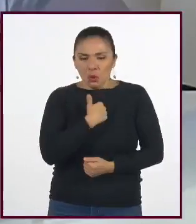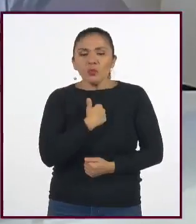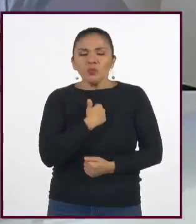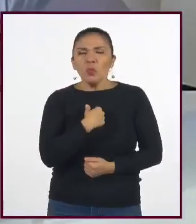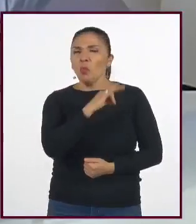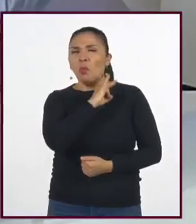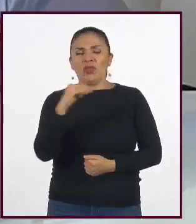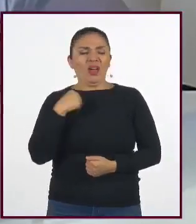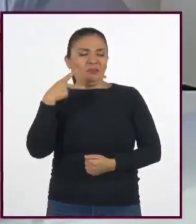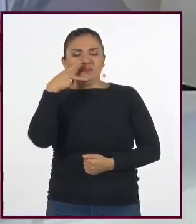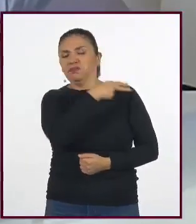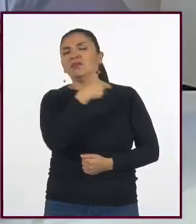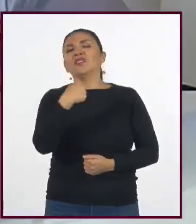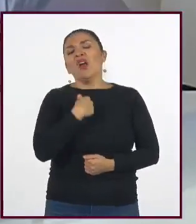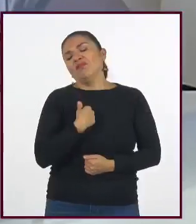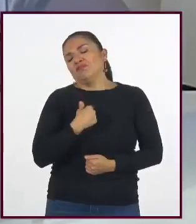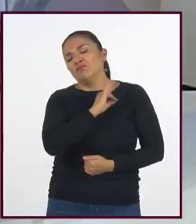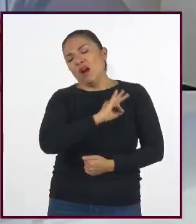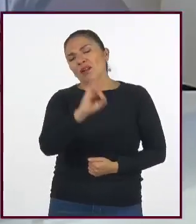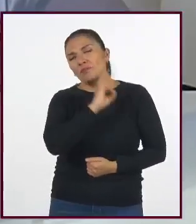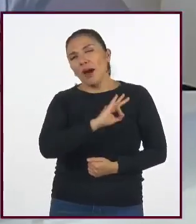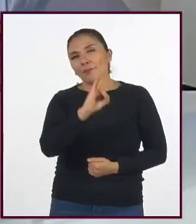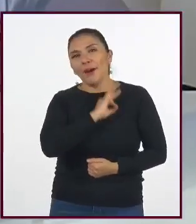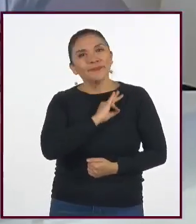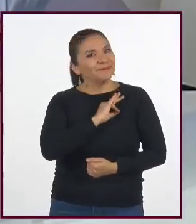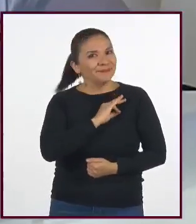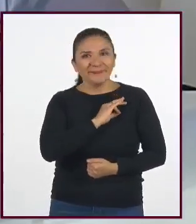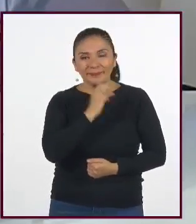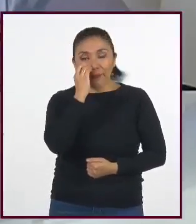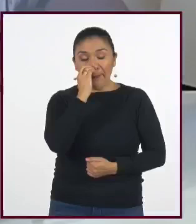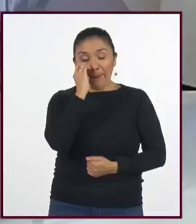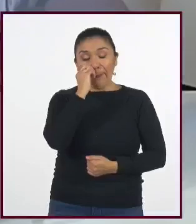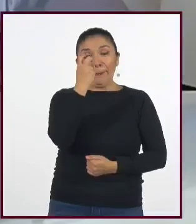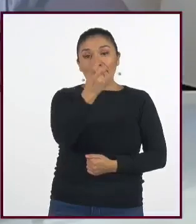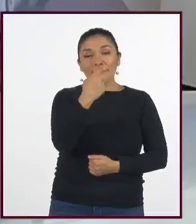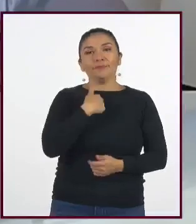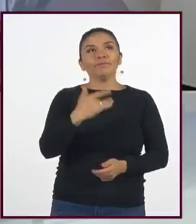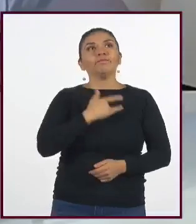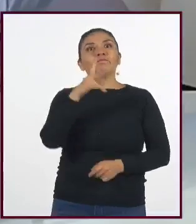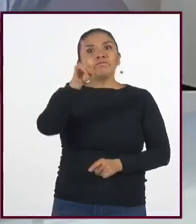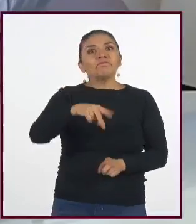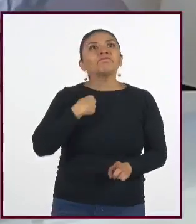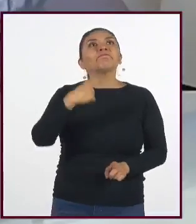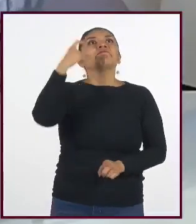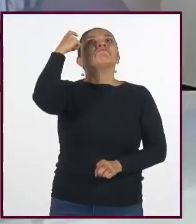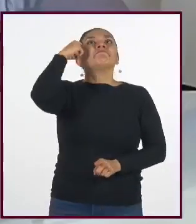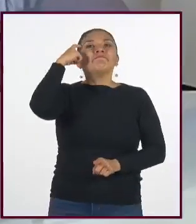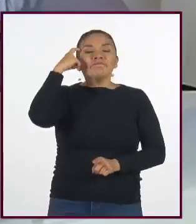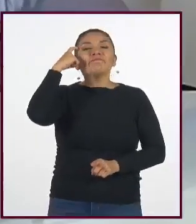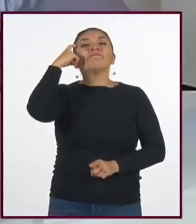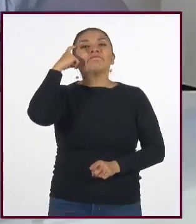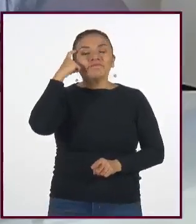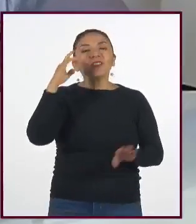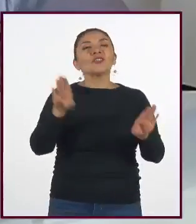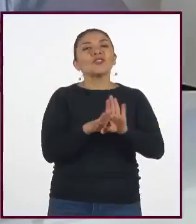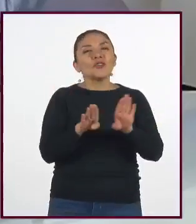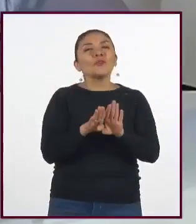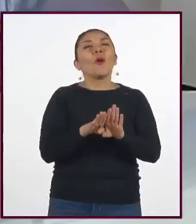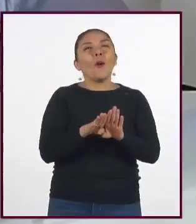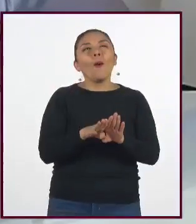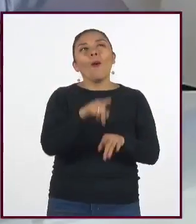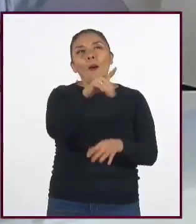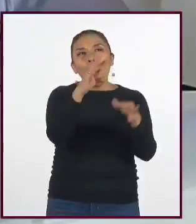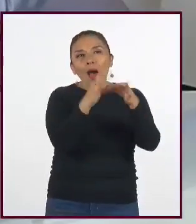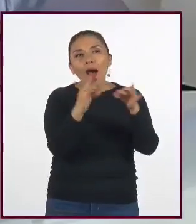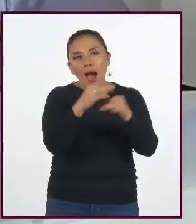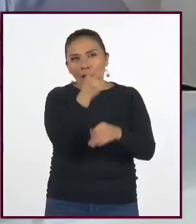dejarlo. Exactamente. Sí. No, que a mí me remonta mucho y sacándole un poco de estas